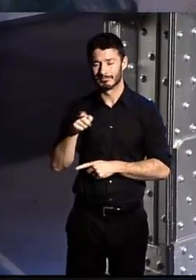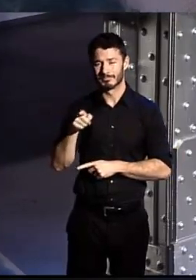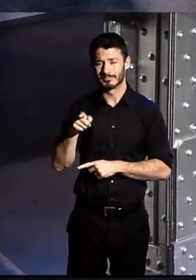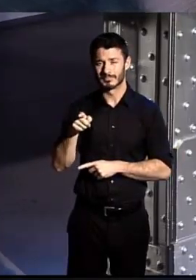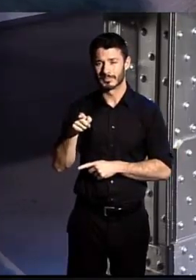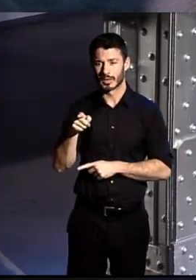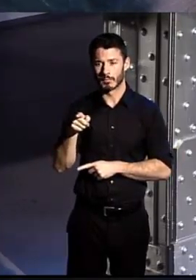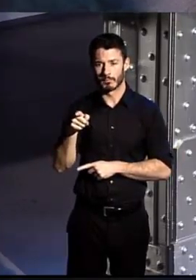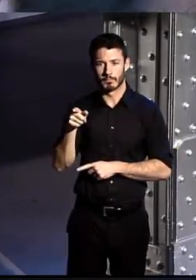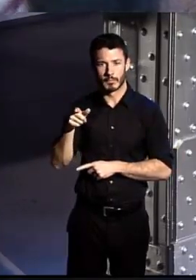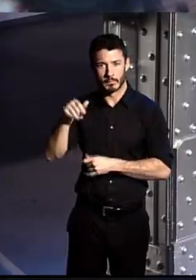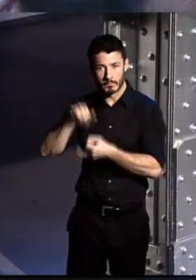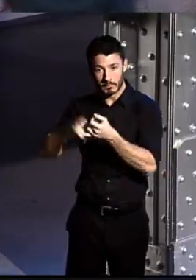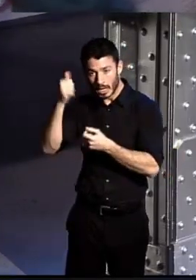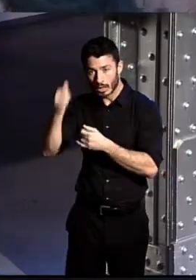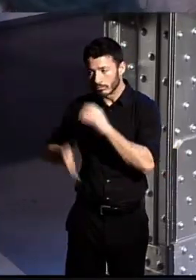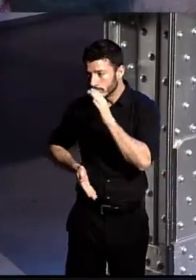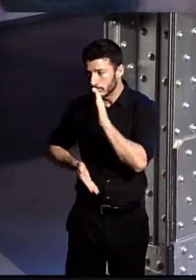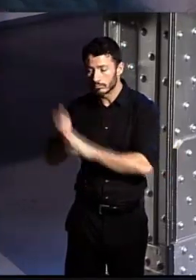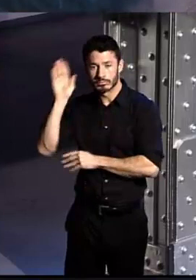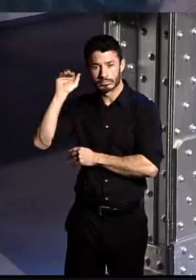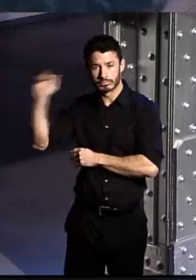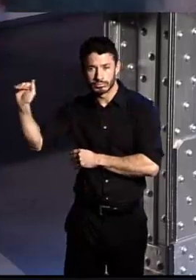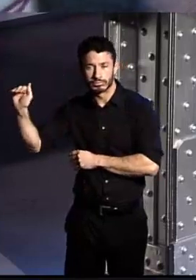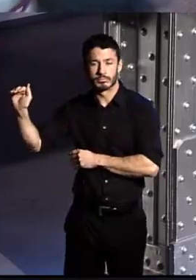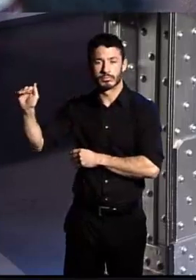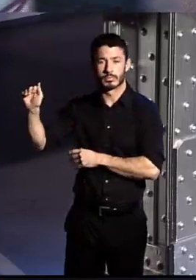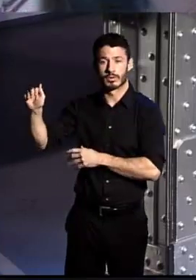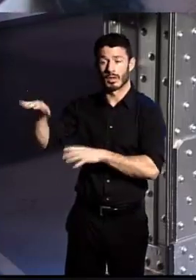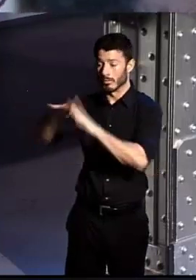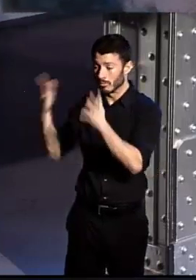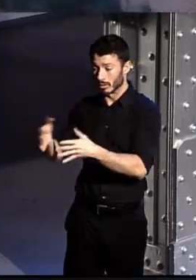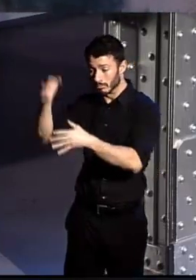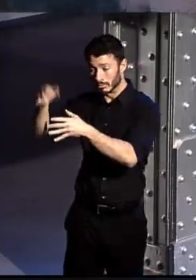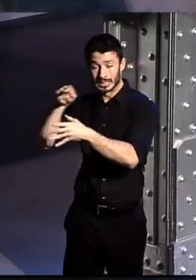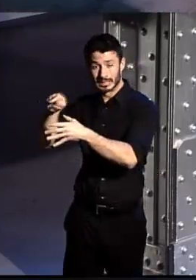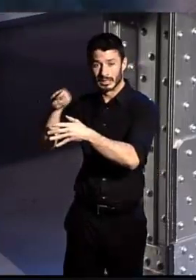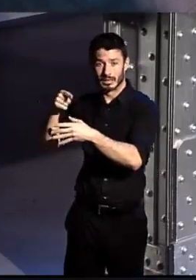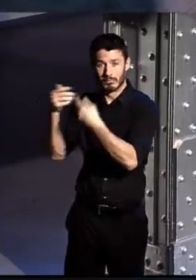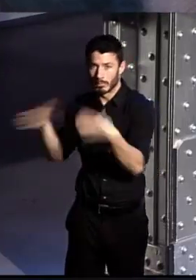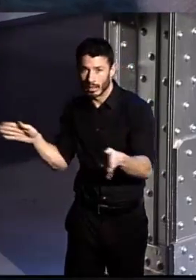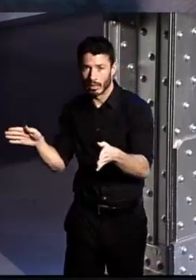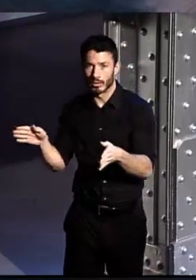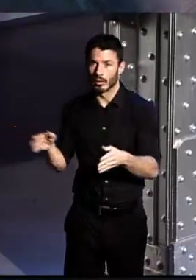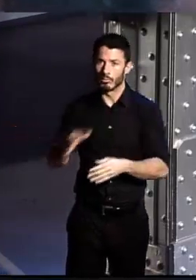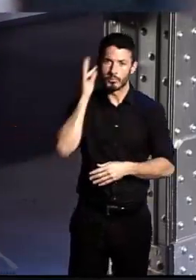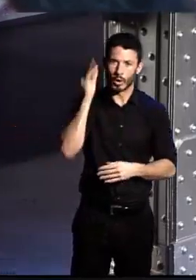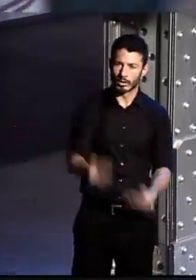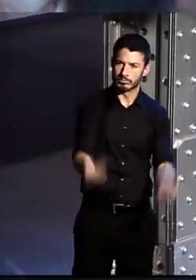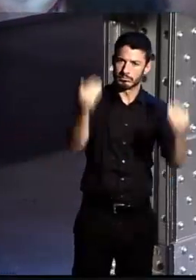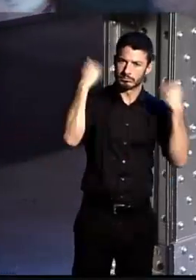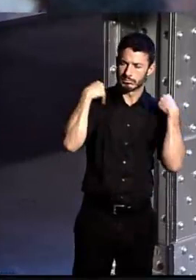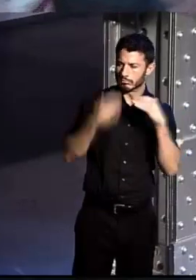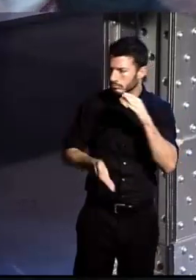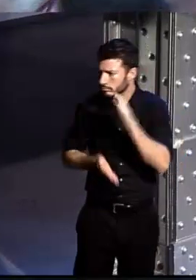varias expediciones, en una de ellas quedó perdido por el Polo Norte, entonces ella montó, creo que fueron 4 expediciones para ir a buscarlo, fueron infructuosas. Y